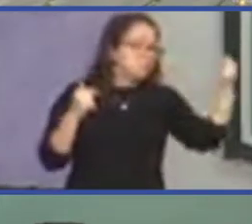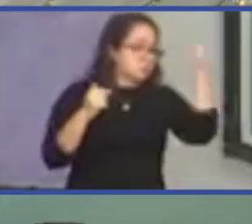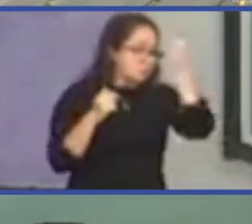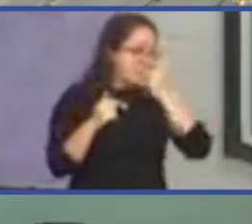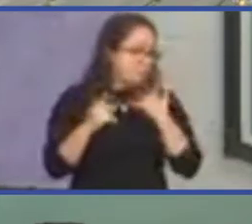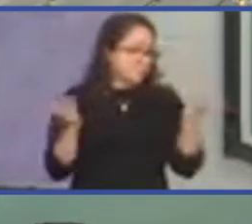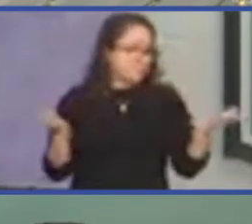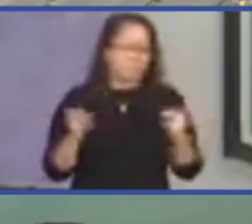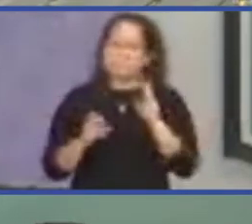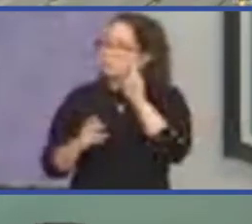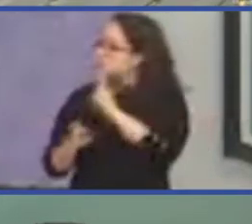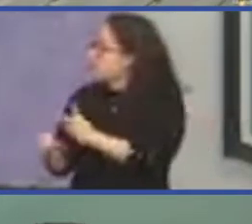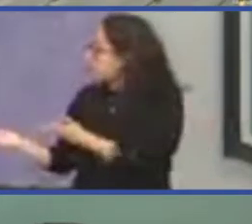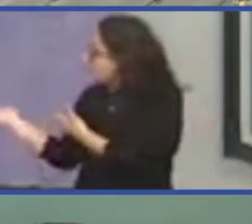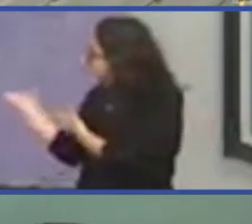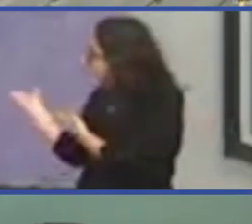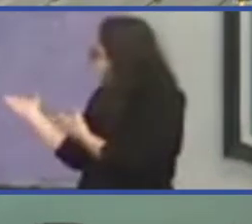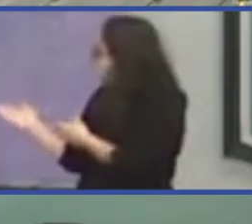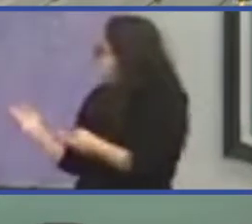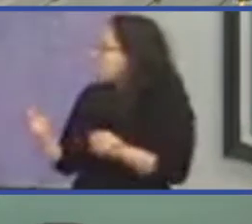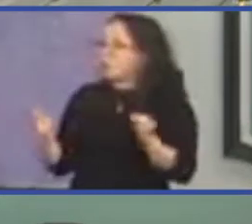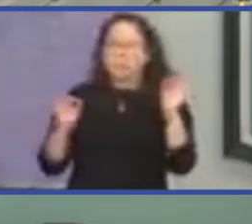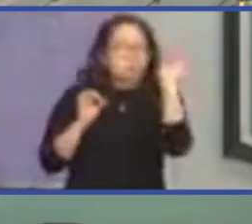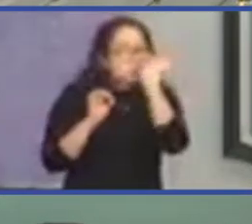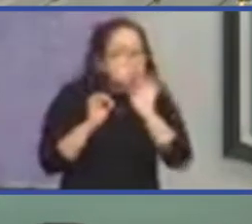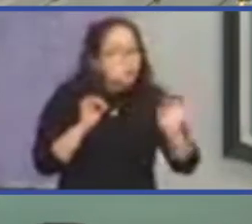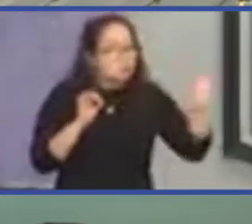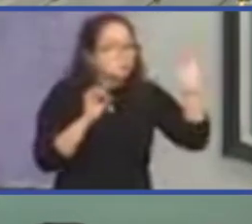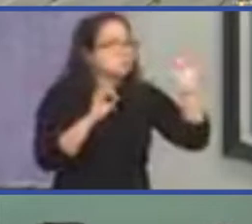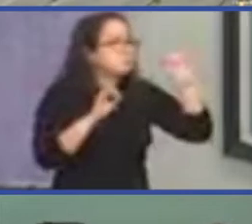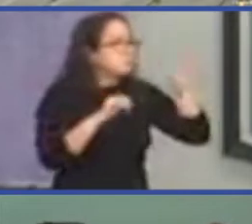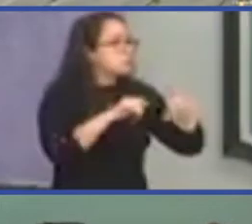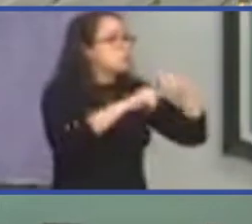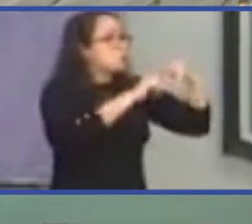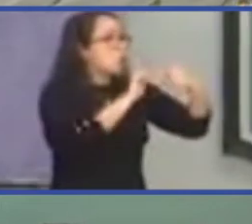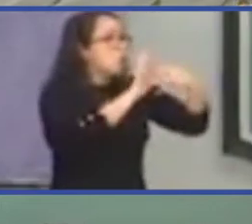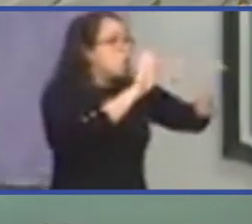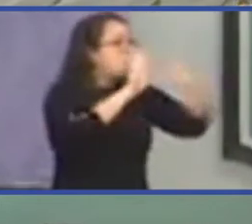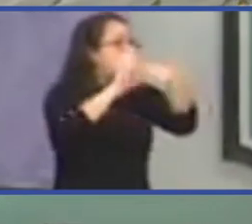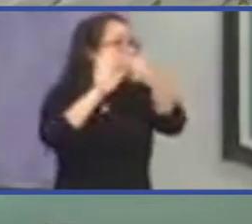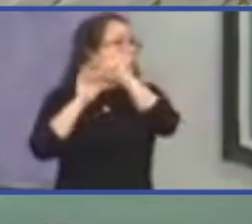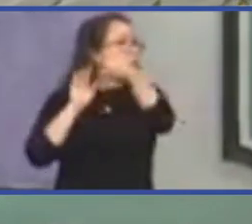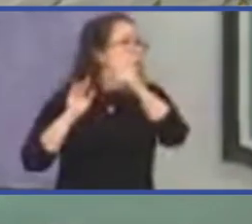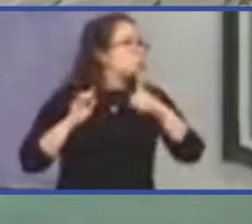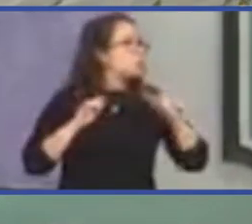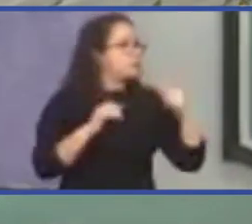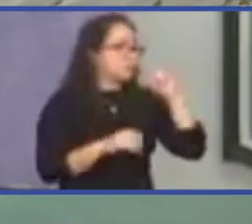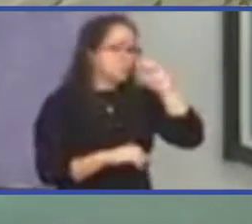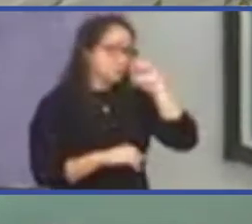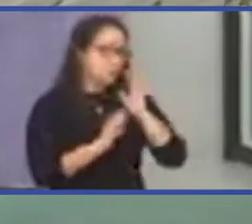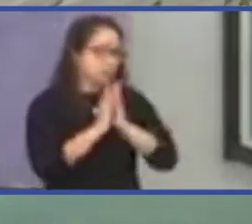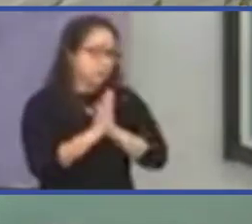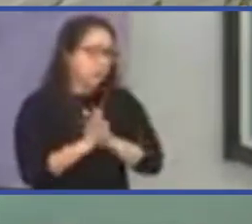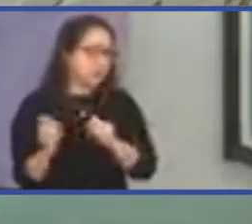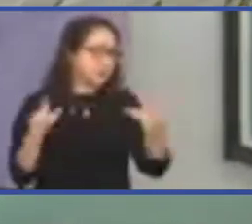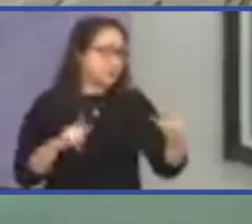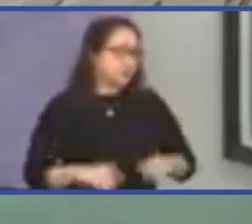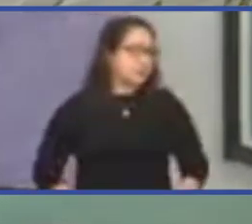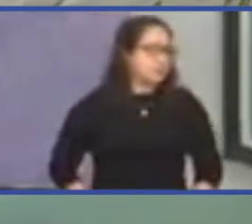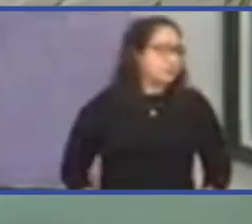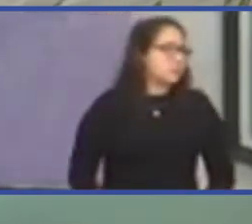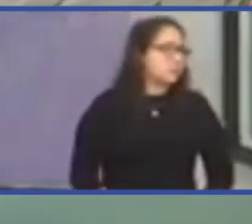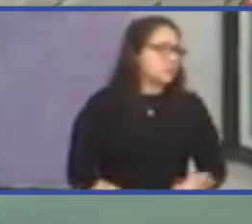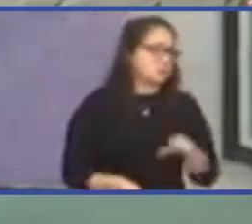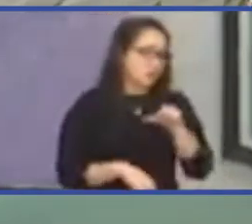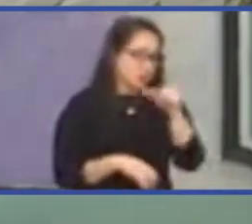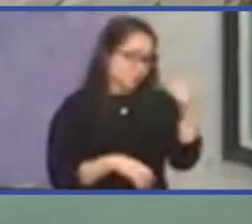bolitas que se repiten y se repiten, ahorita vamos a ver otros. La siguiente por favor, este es otro fractal